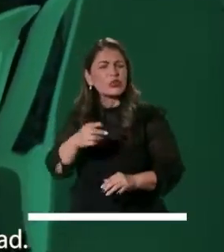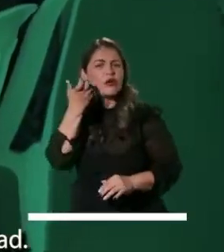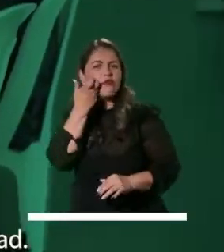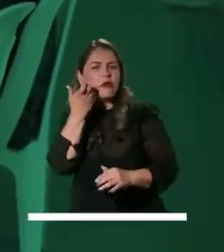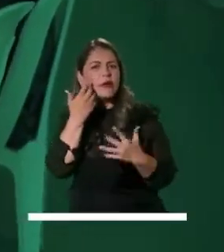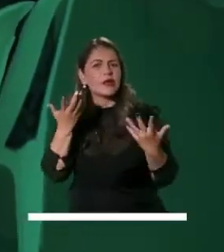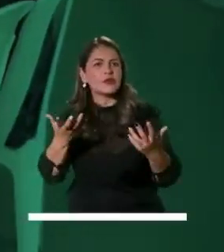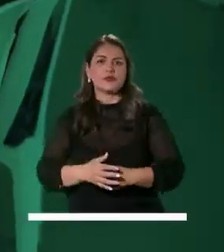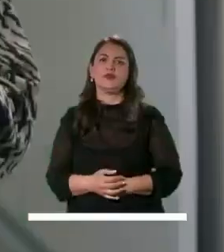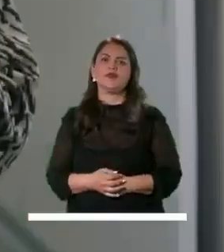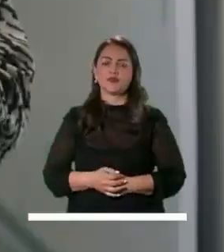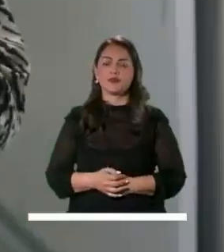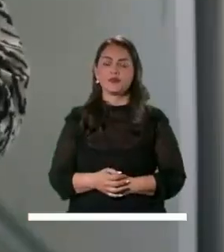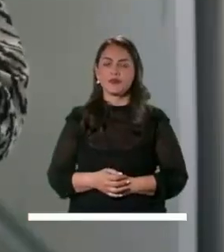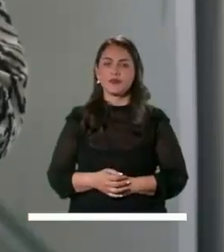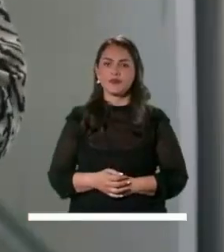enfermedad.